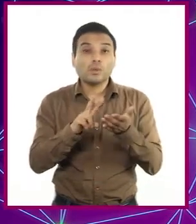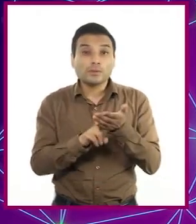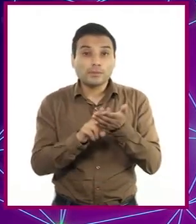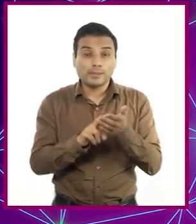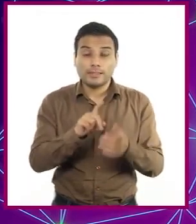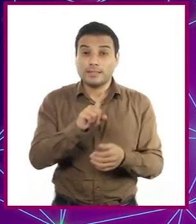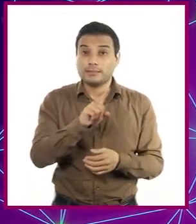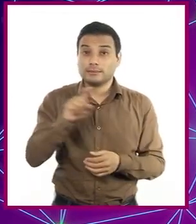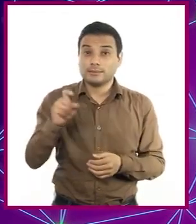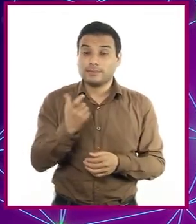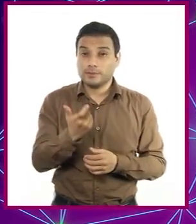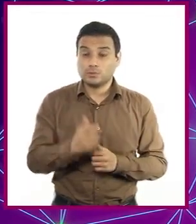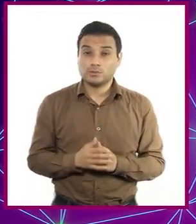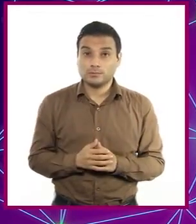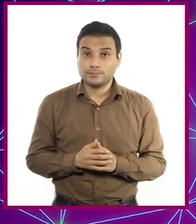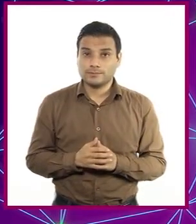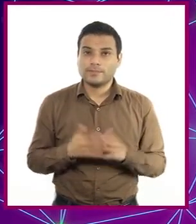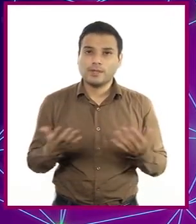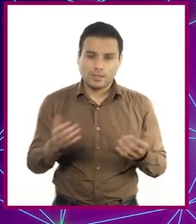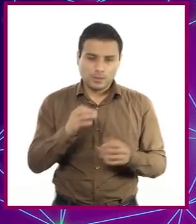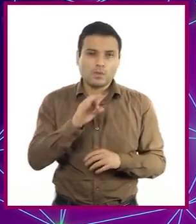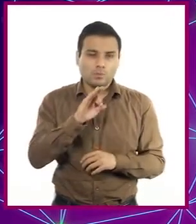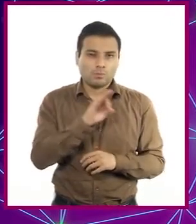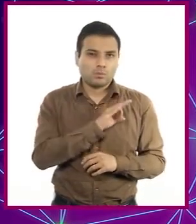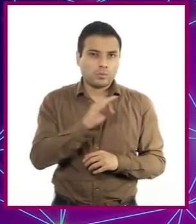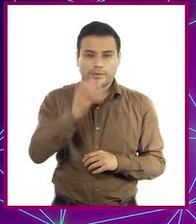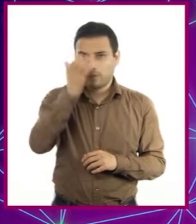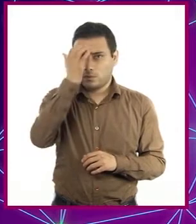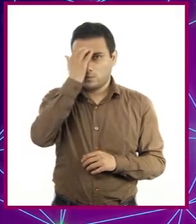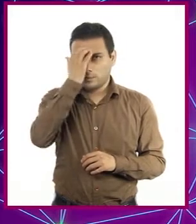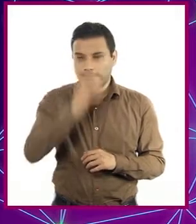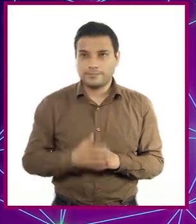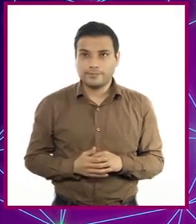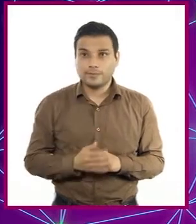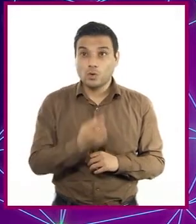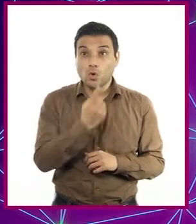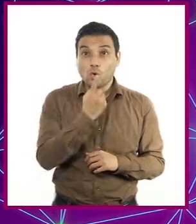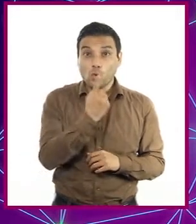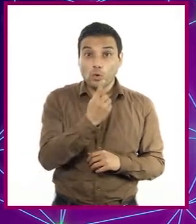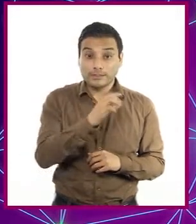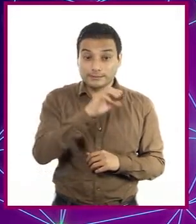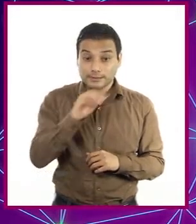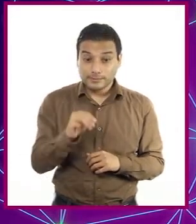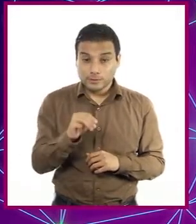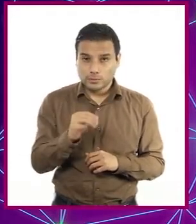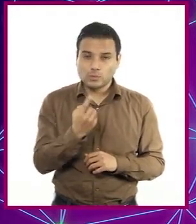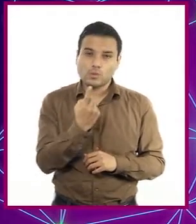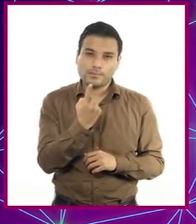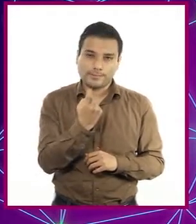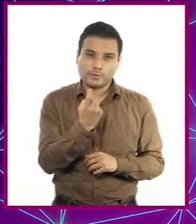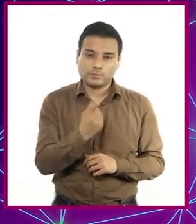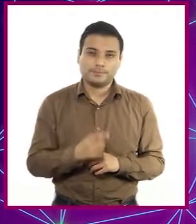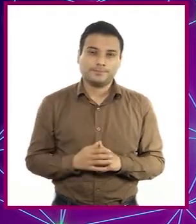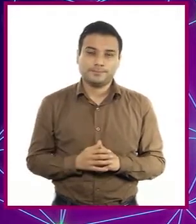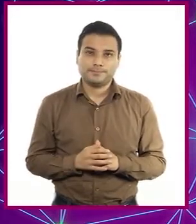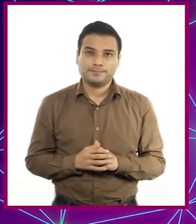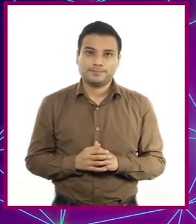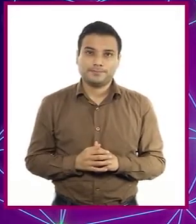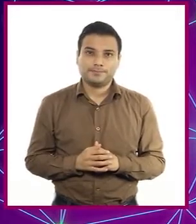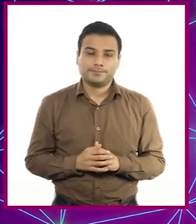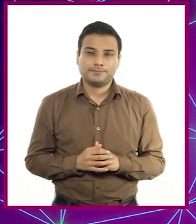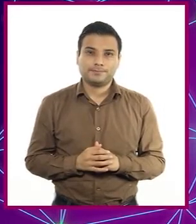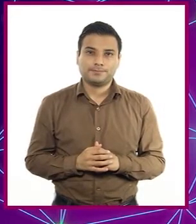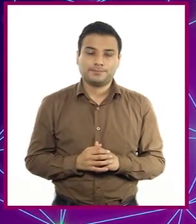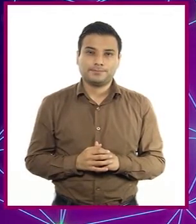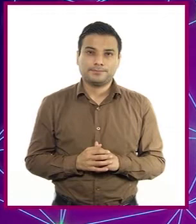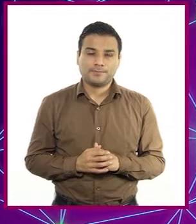pesos, entonces se puede conocer que cada centímetro de corte cuesta 1 peso, lo que también significa que